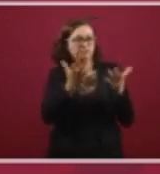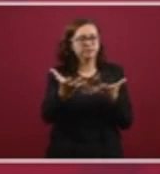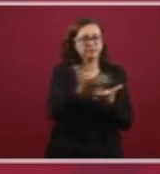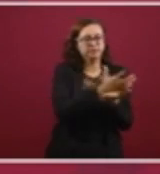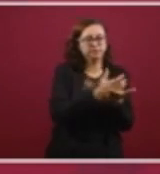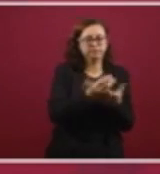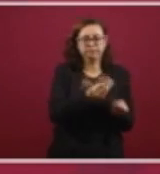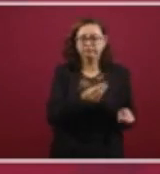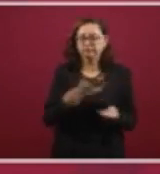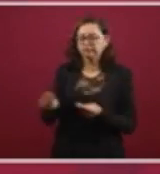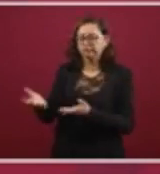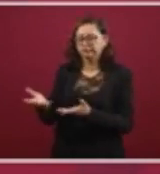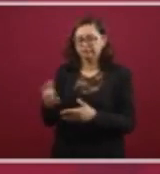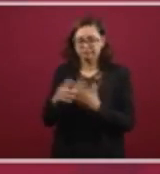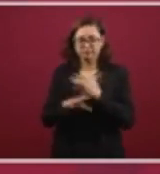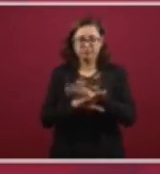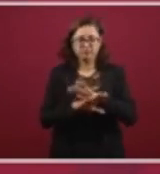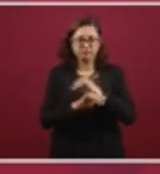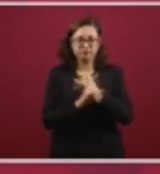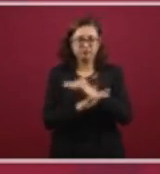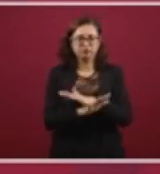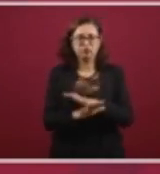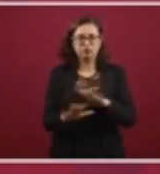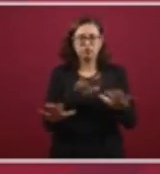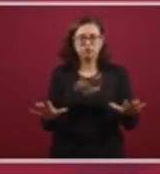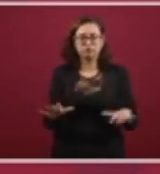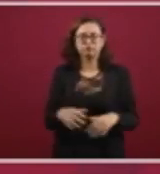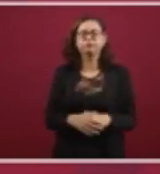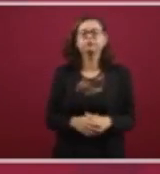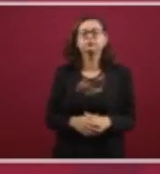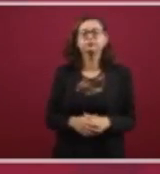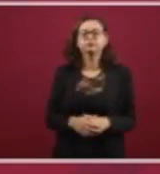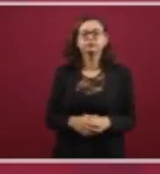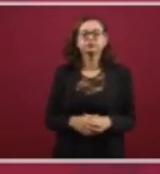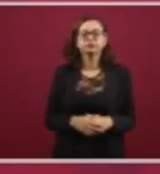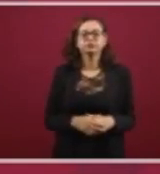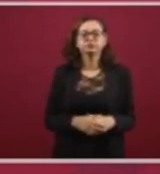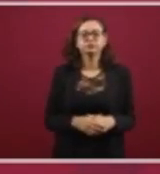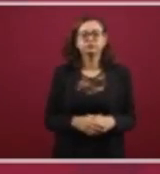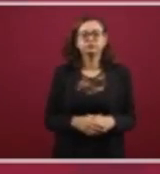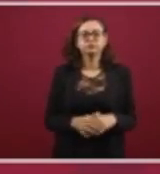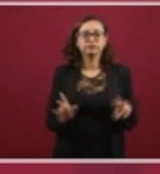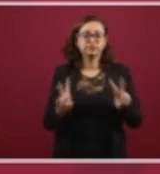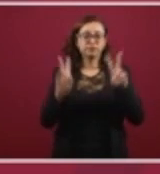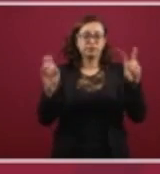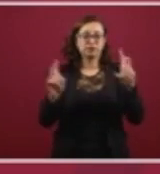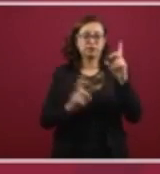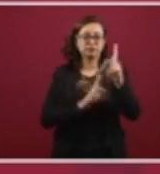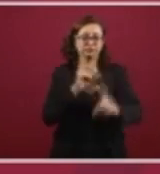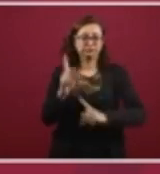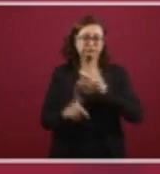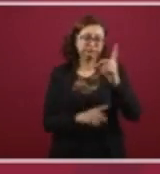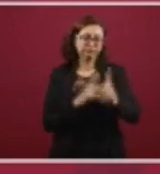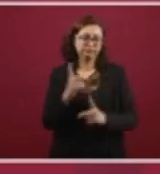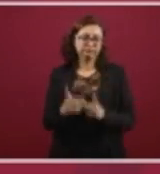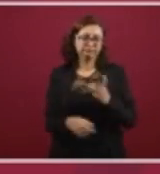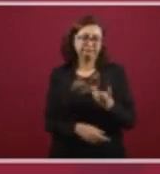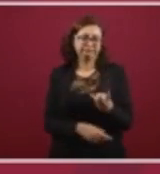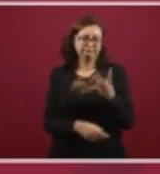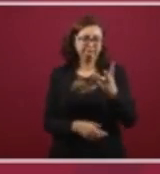y otros bienes. Entonces, para el deporte van a participar,